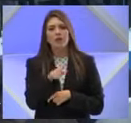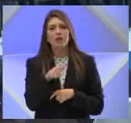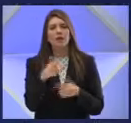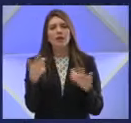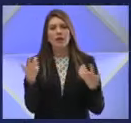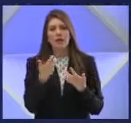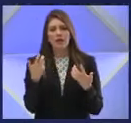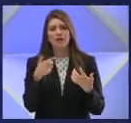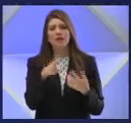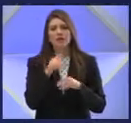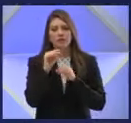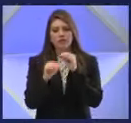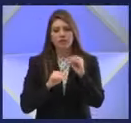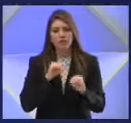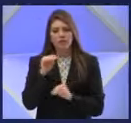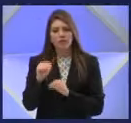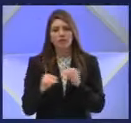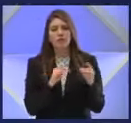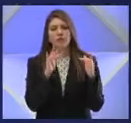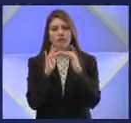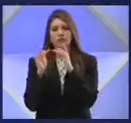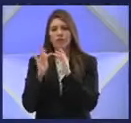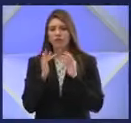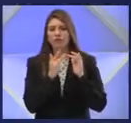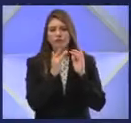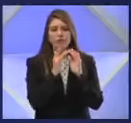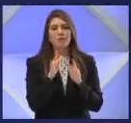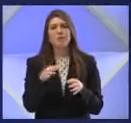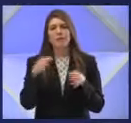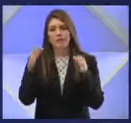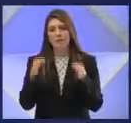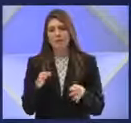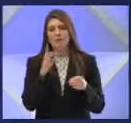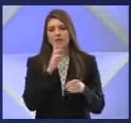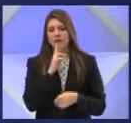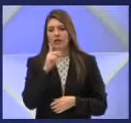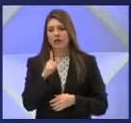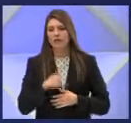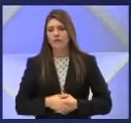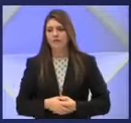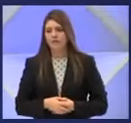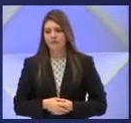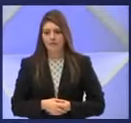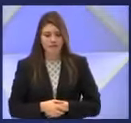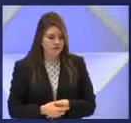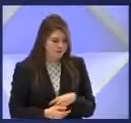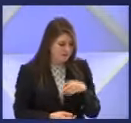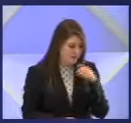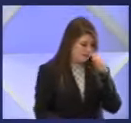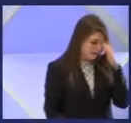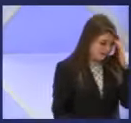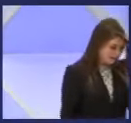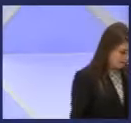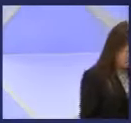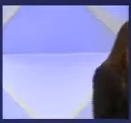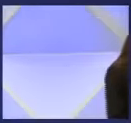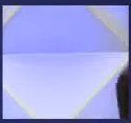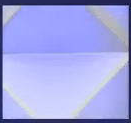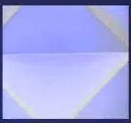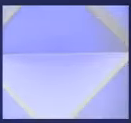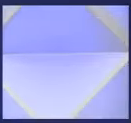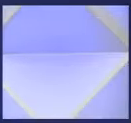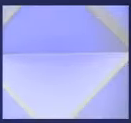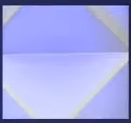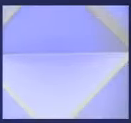para configurar una red de máxima calidad y esos serían los avances en los que